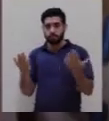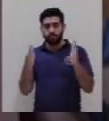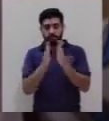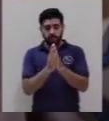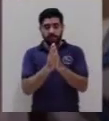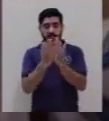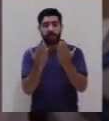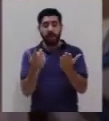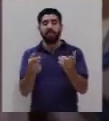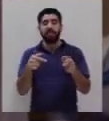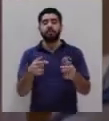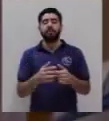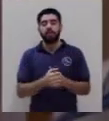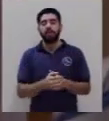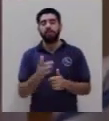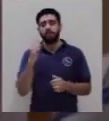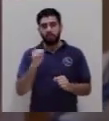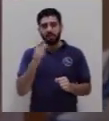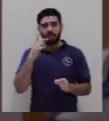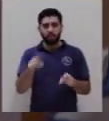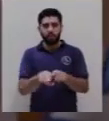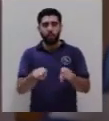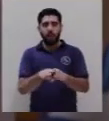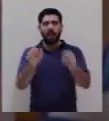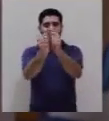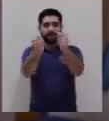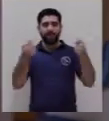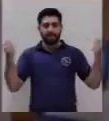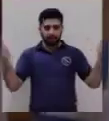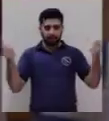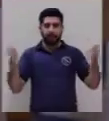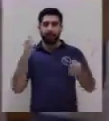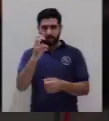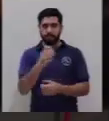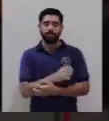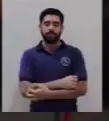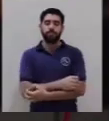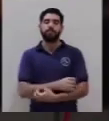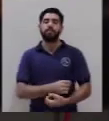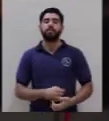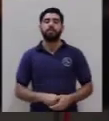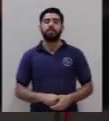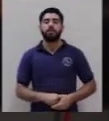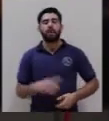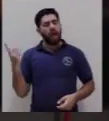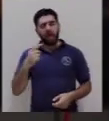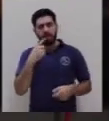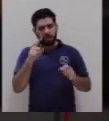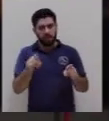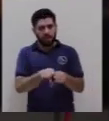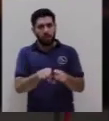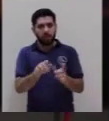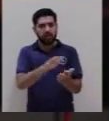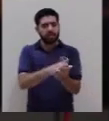dos partes iguales y que podamos cerrarla como que fuera una ventanita. Podría ser que es como cuando uno hace un trifoliar, más o menos,